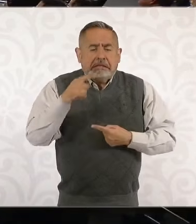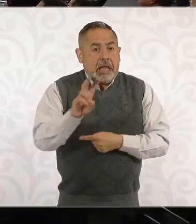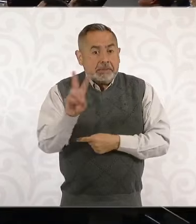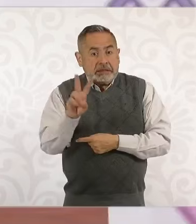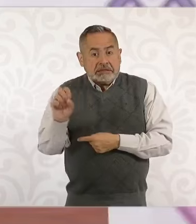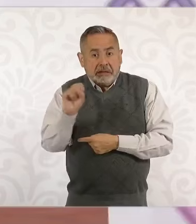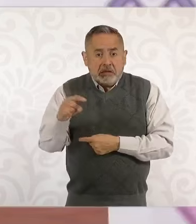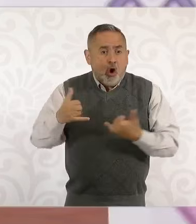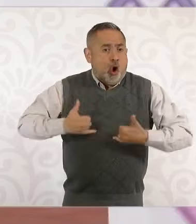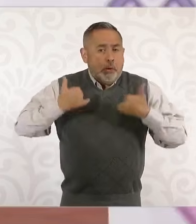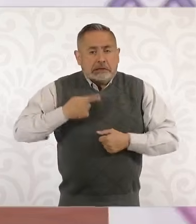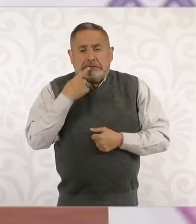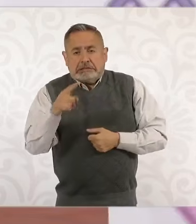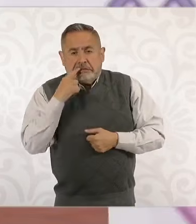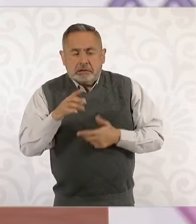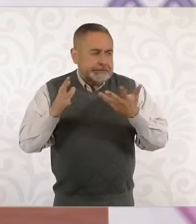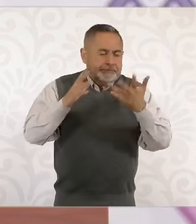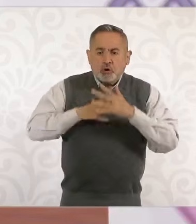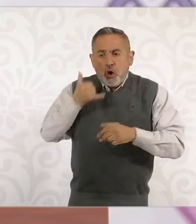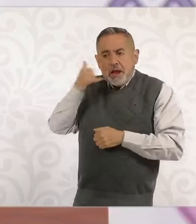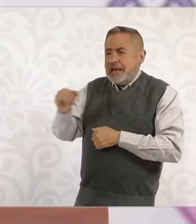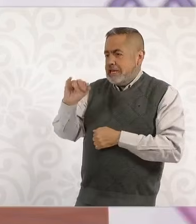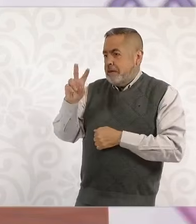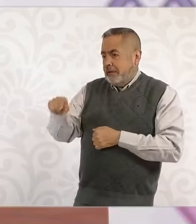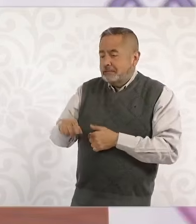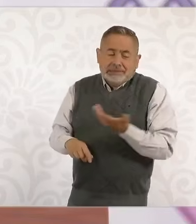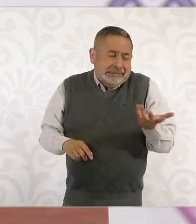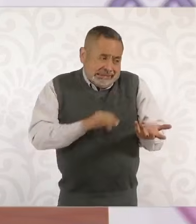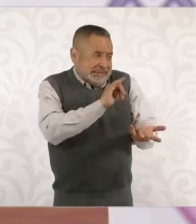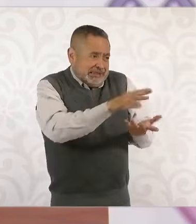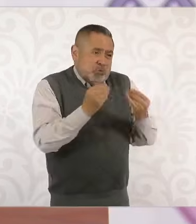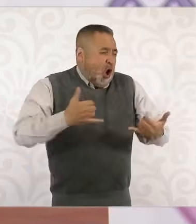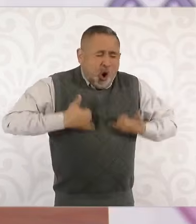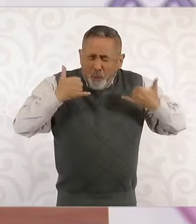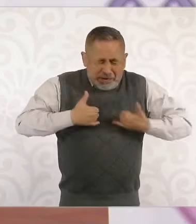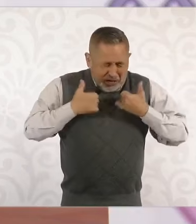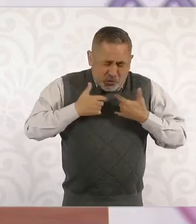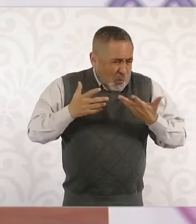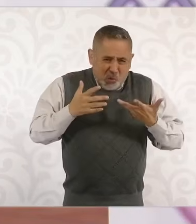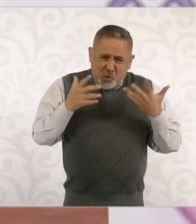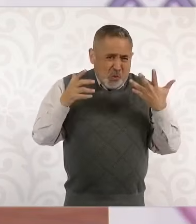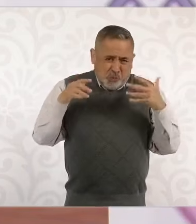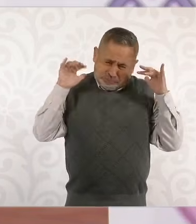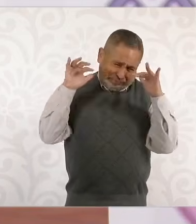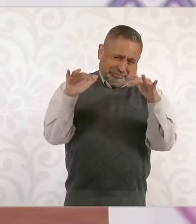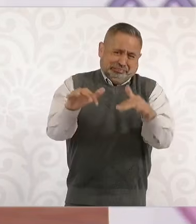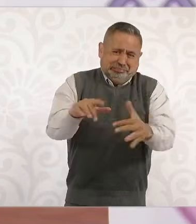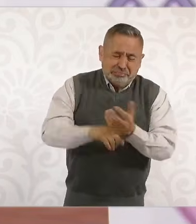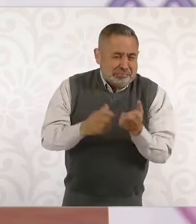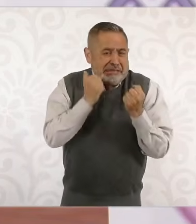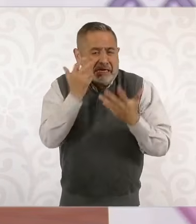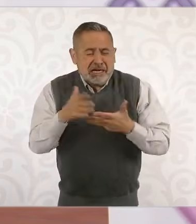sábado. Le hablé a Iván, me dijo, sí, pues la gente está, pues los jóvenes sobre todo,